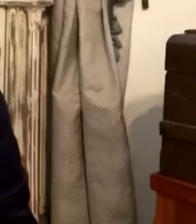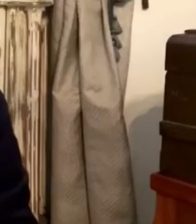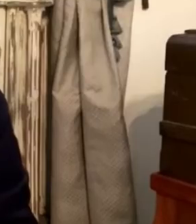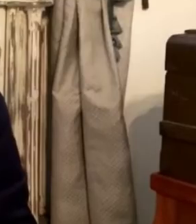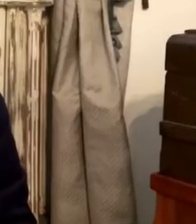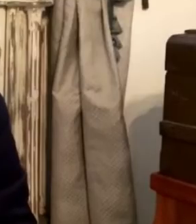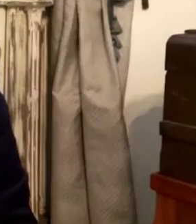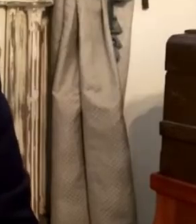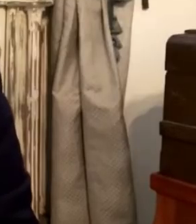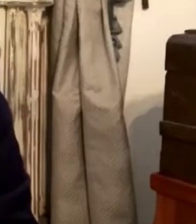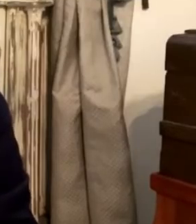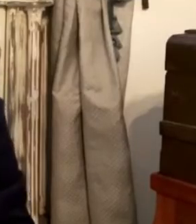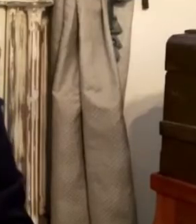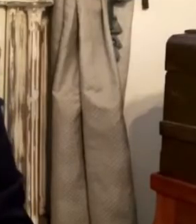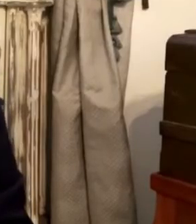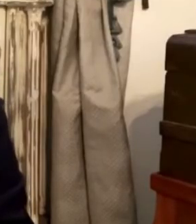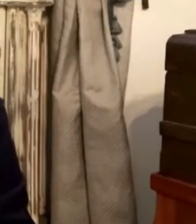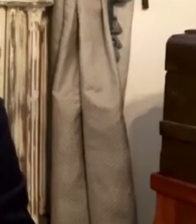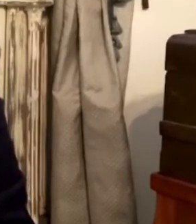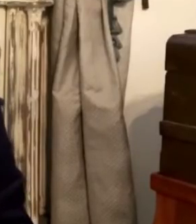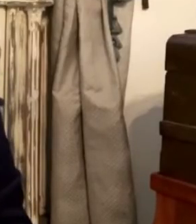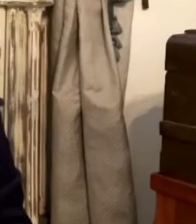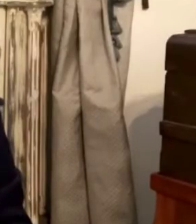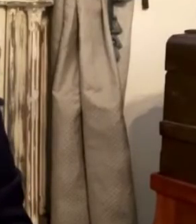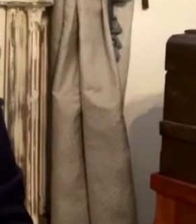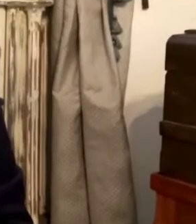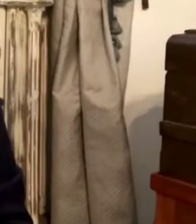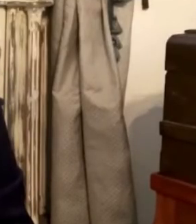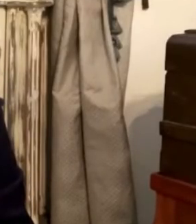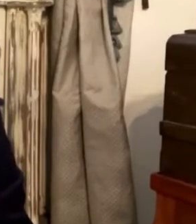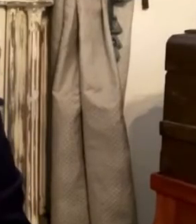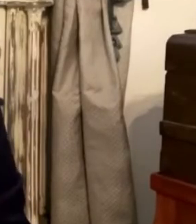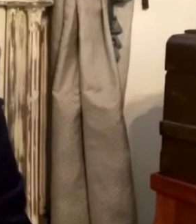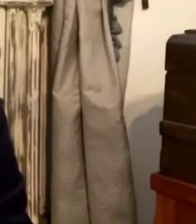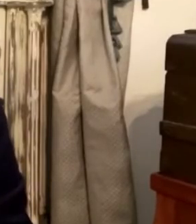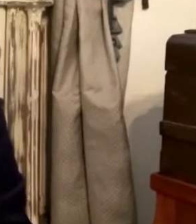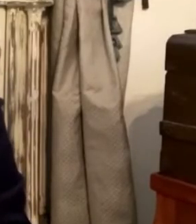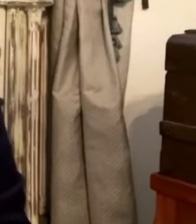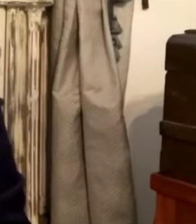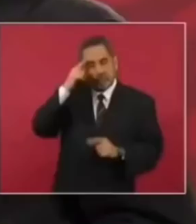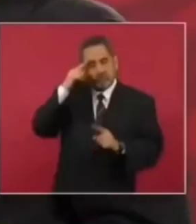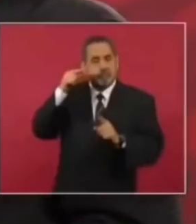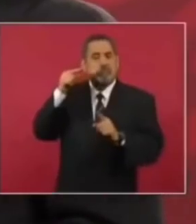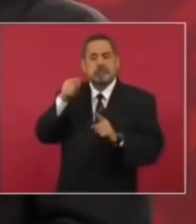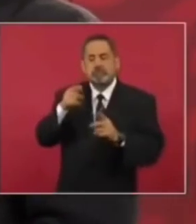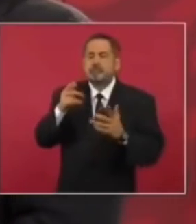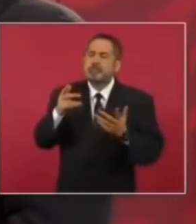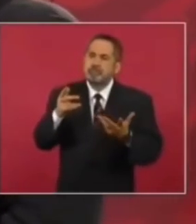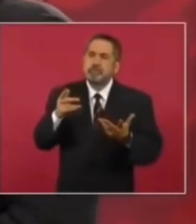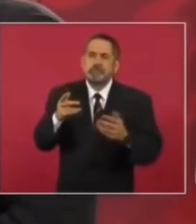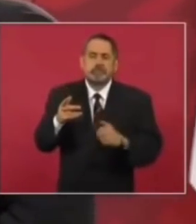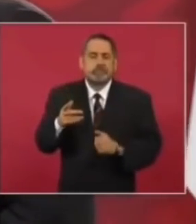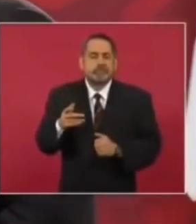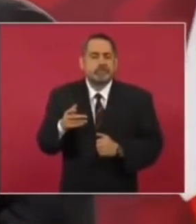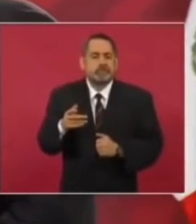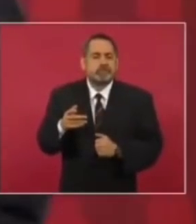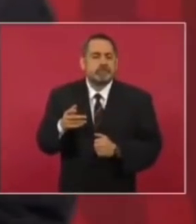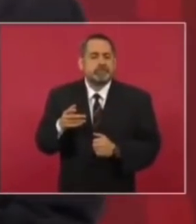al rato los busco. Vea y escuche lo que dijo el presidente en la mañanera. Lo